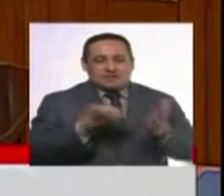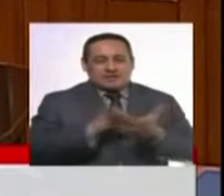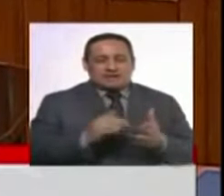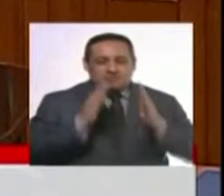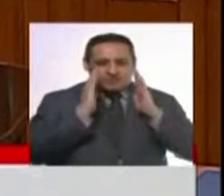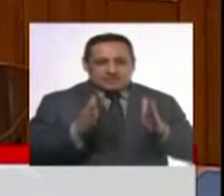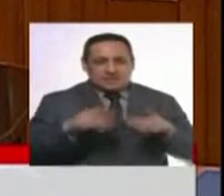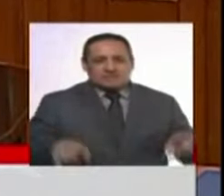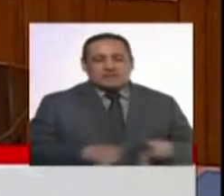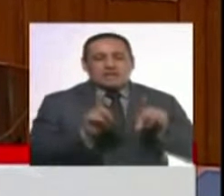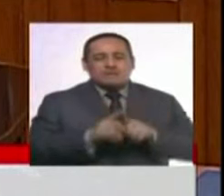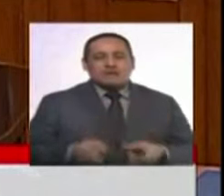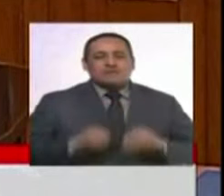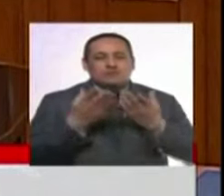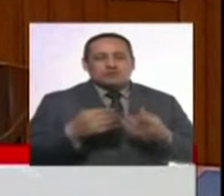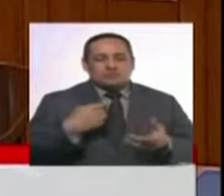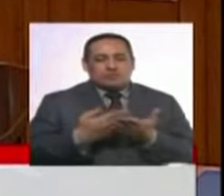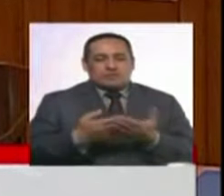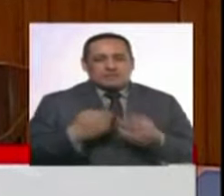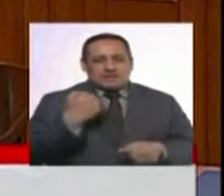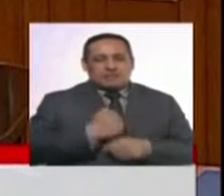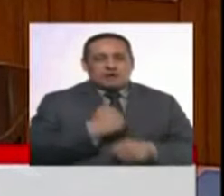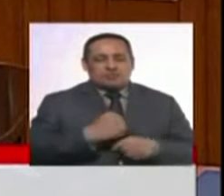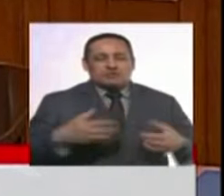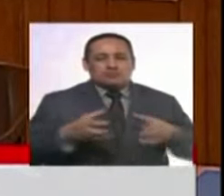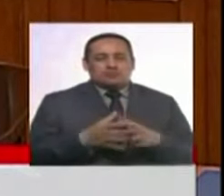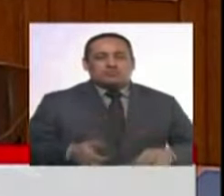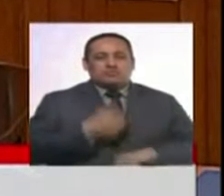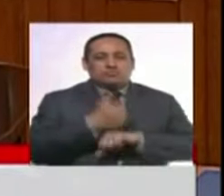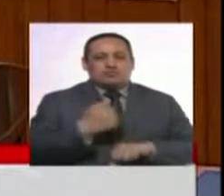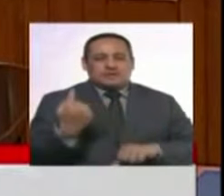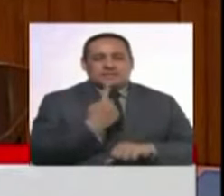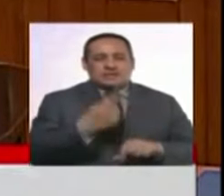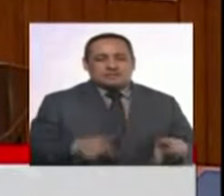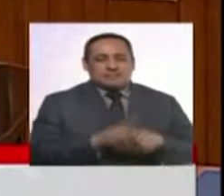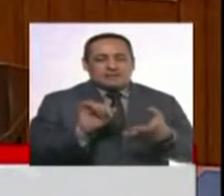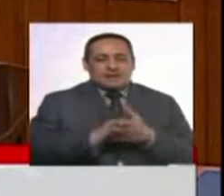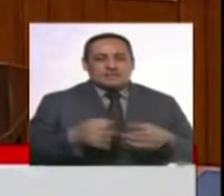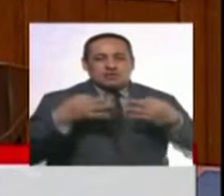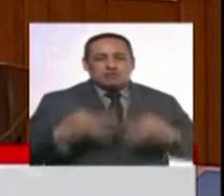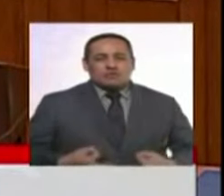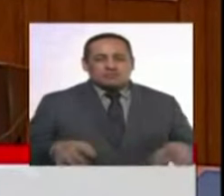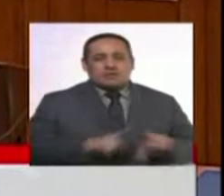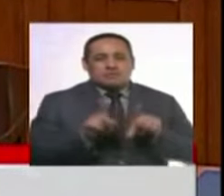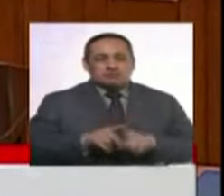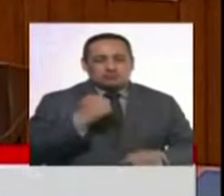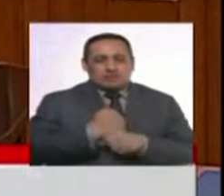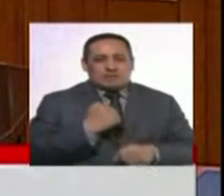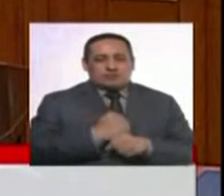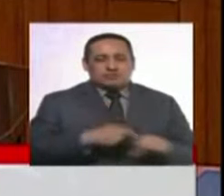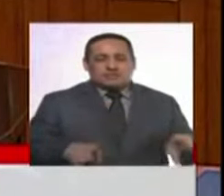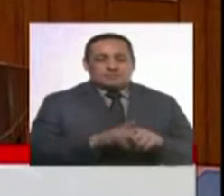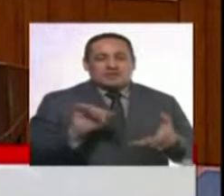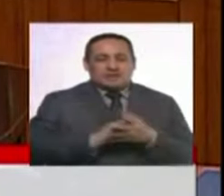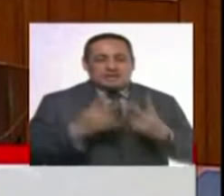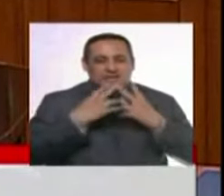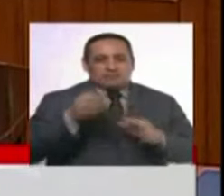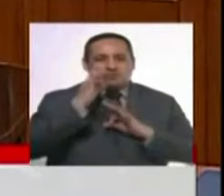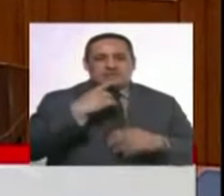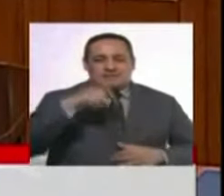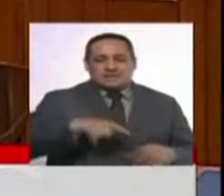centrada en la rendición de cuenta de las actividades de los prefectos y su prefectos en el cumplimiento de sus funciones y en